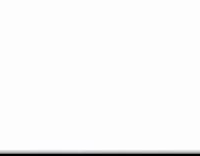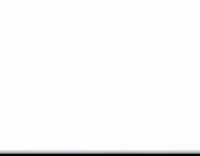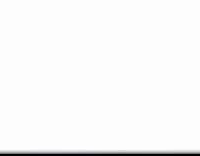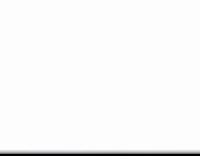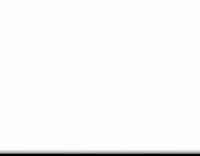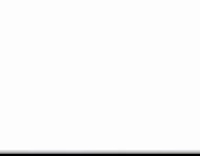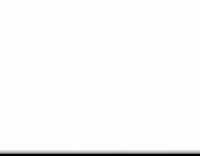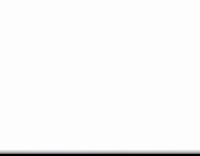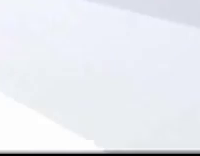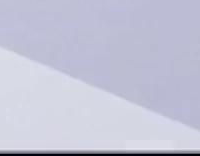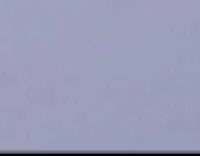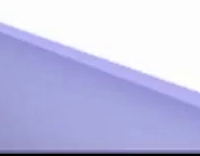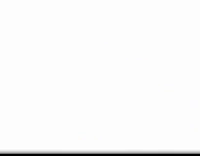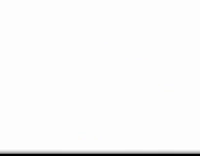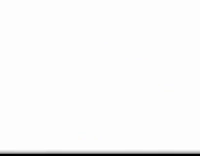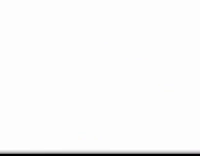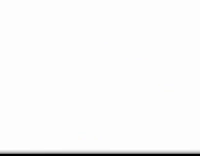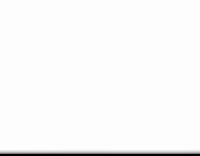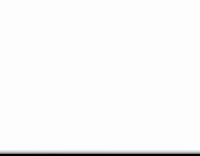e